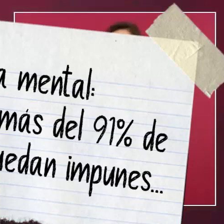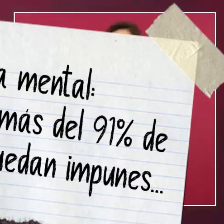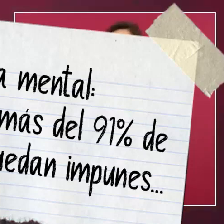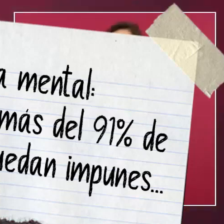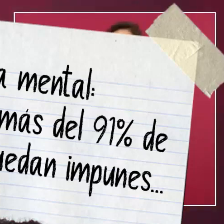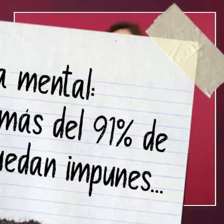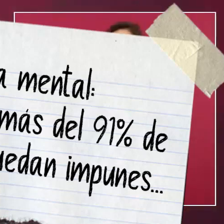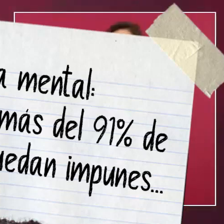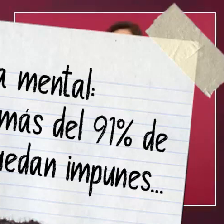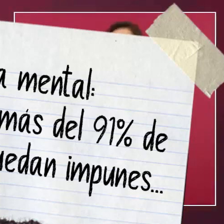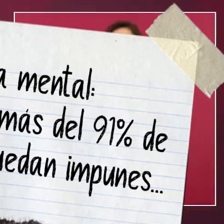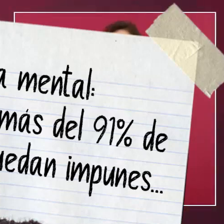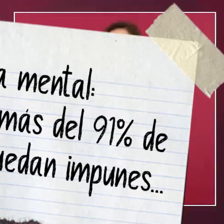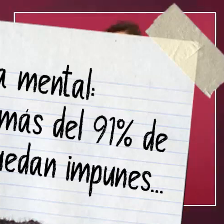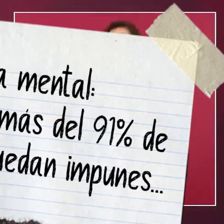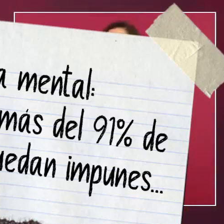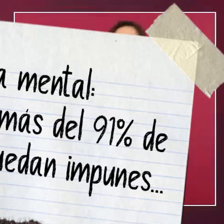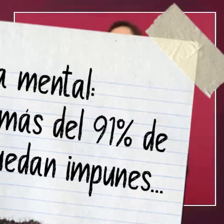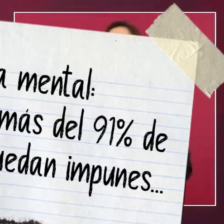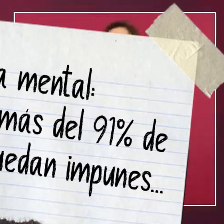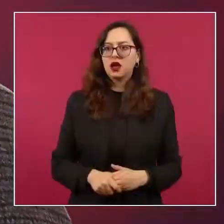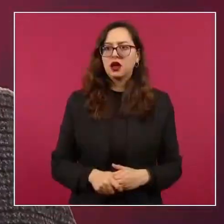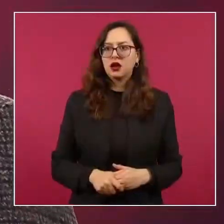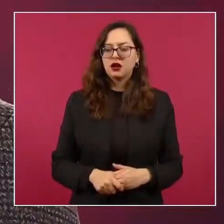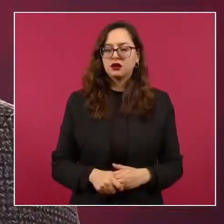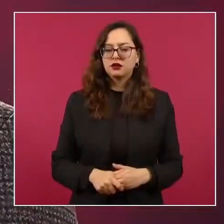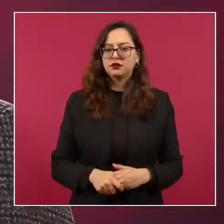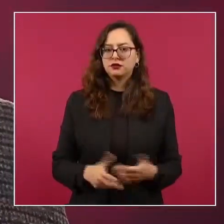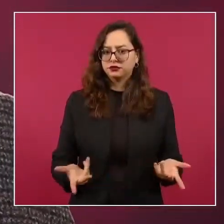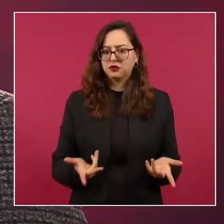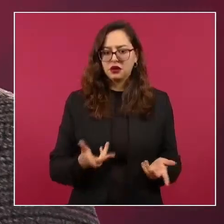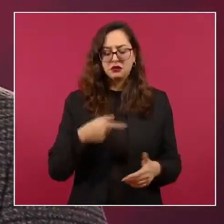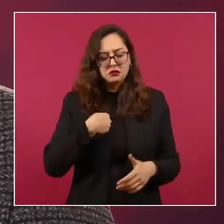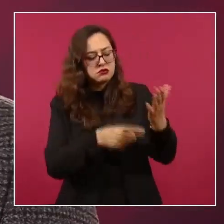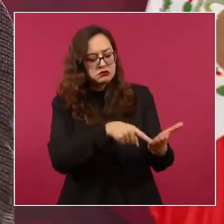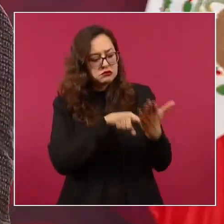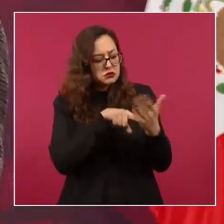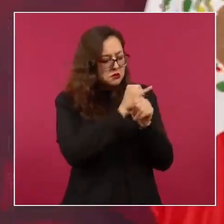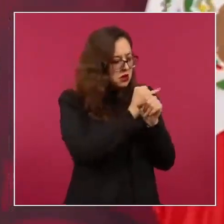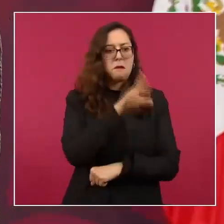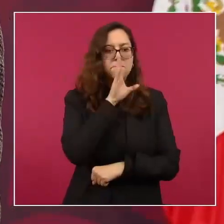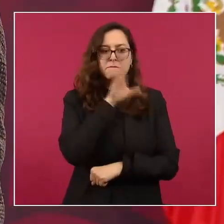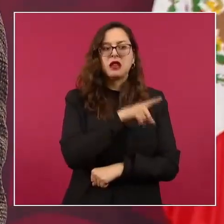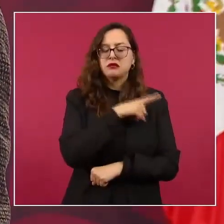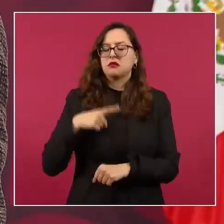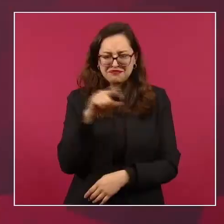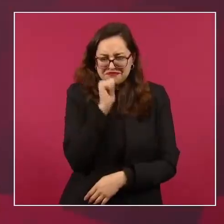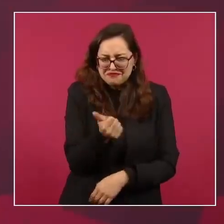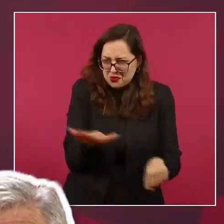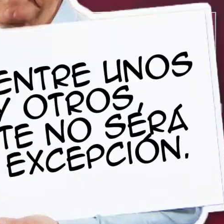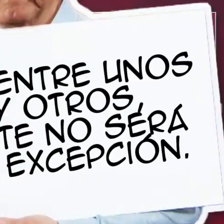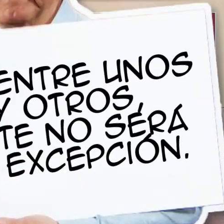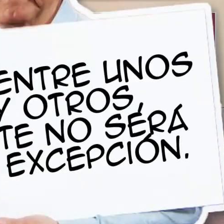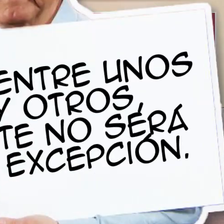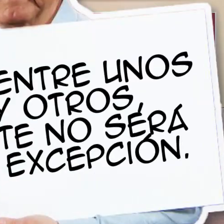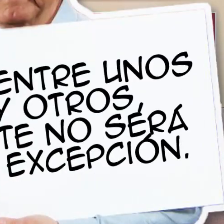decir, presento una denuncia porque de acuerdo a las investigaciones y de conformidad con las normas hubo